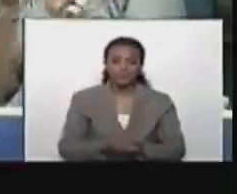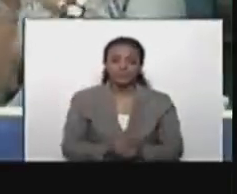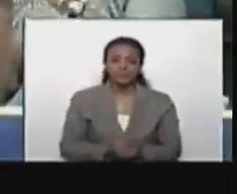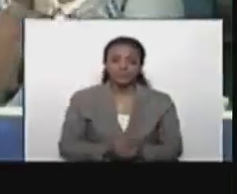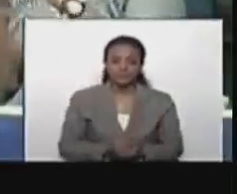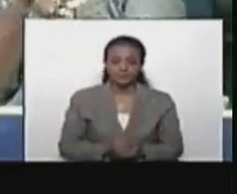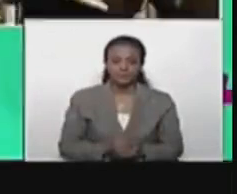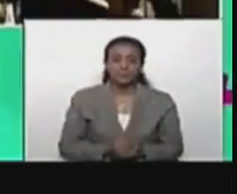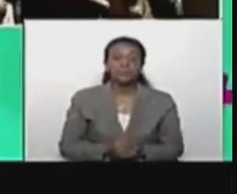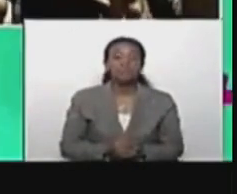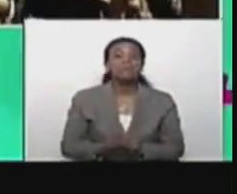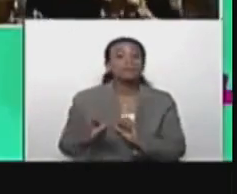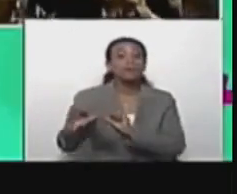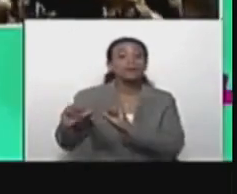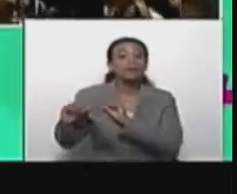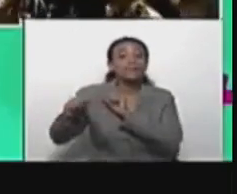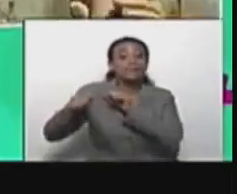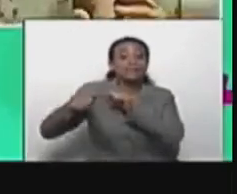Se empezó